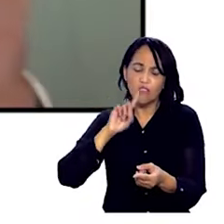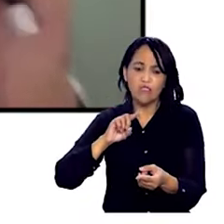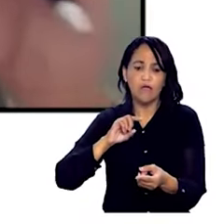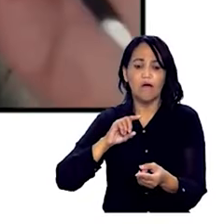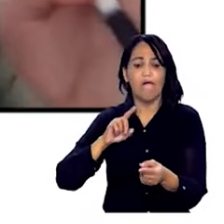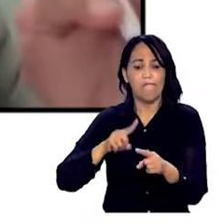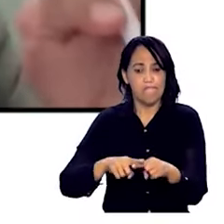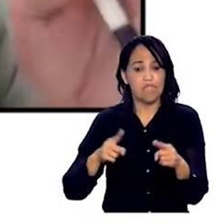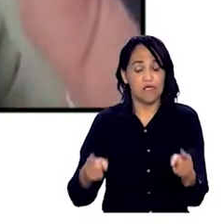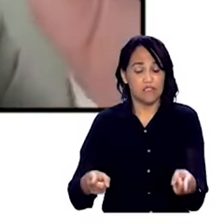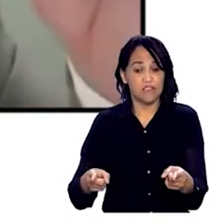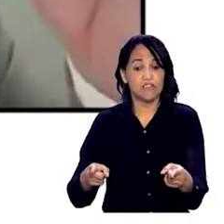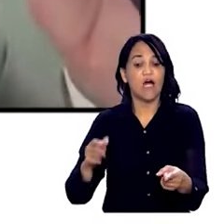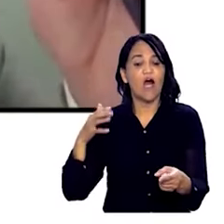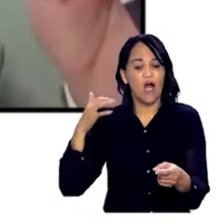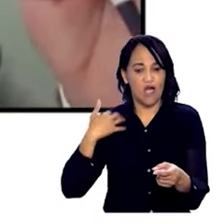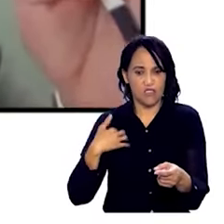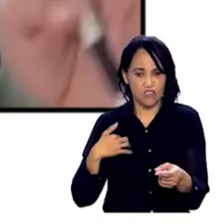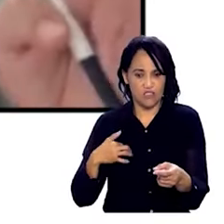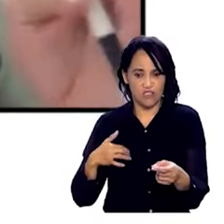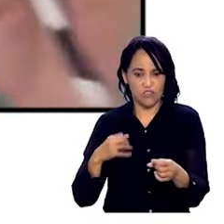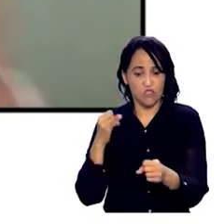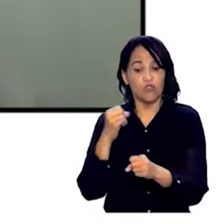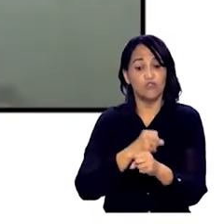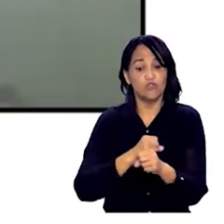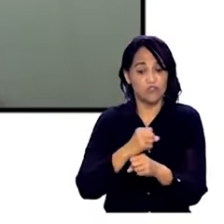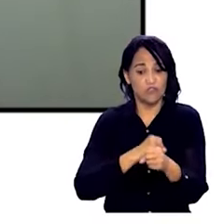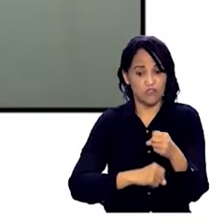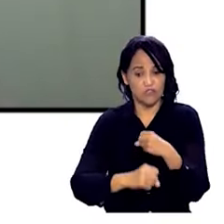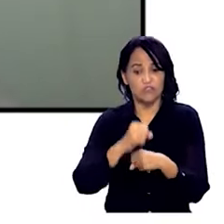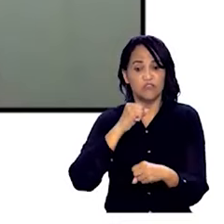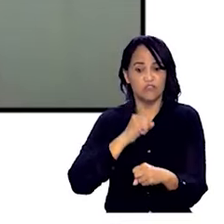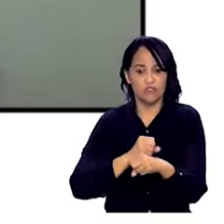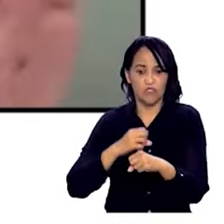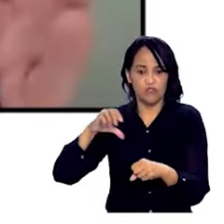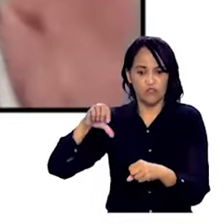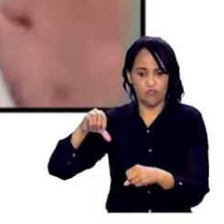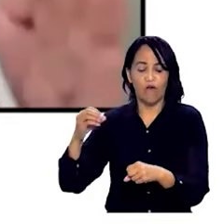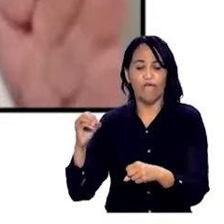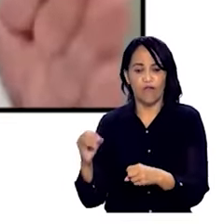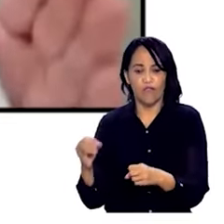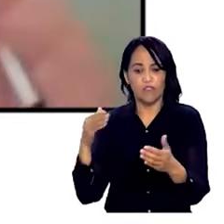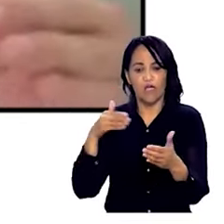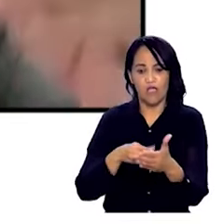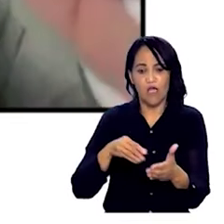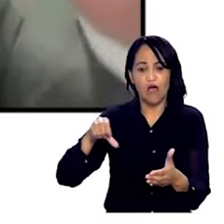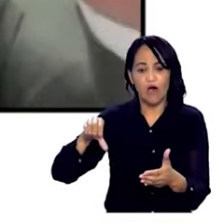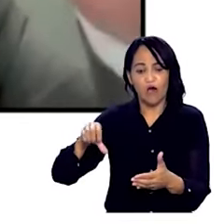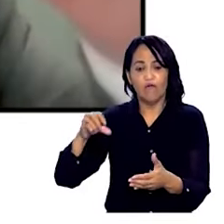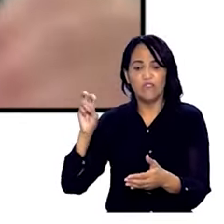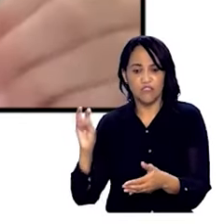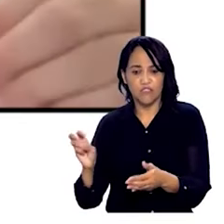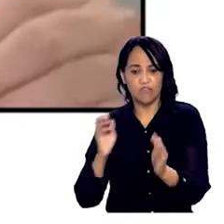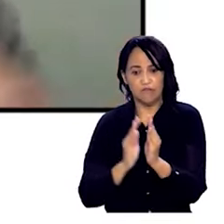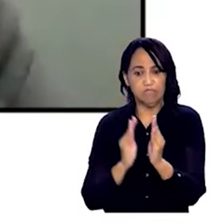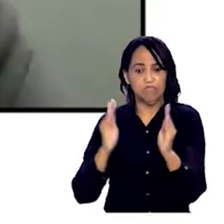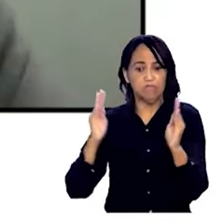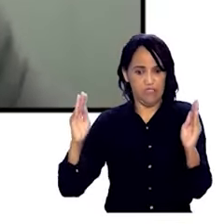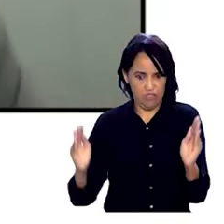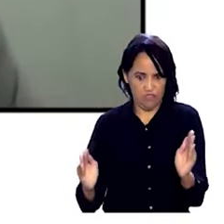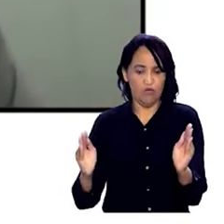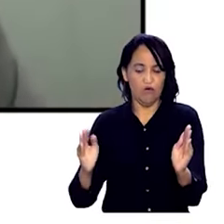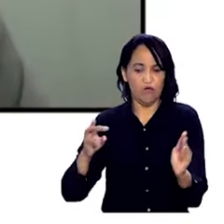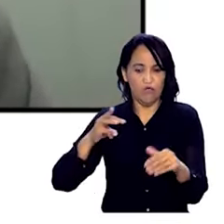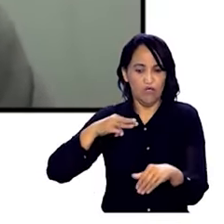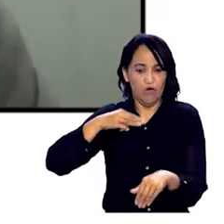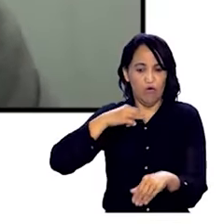Cuando se a nu miembros la corte Suprema para después volver al número inicial de C que es el que en